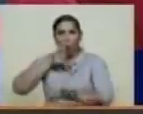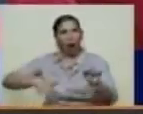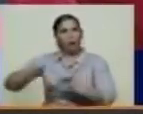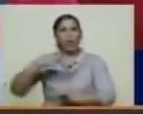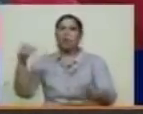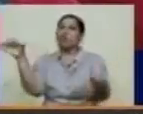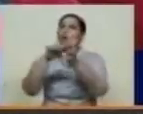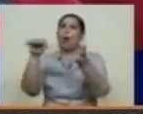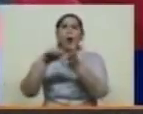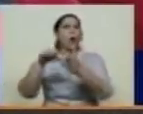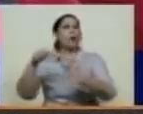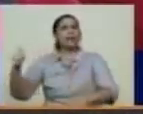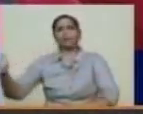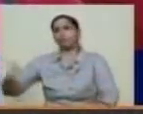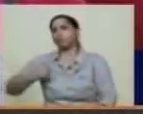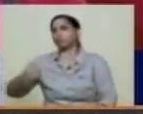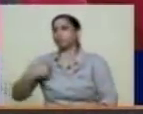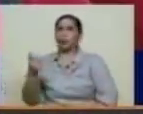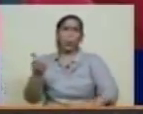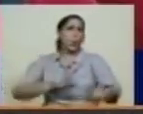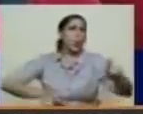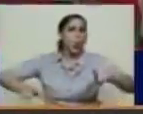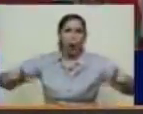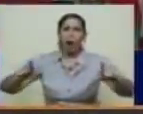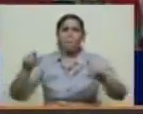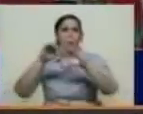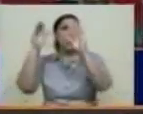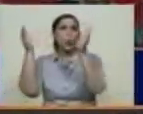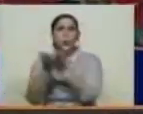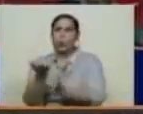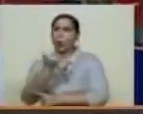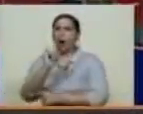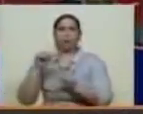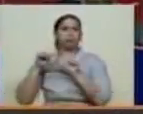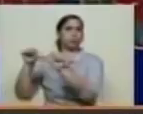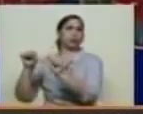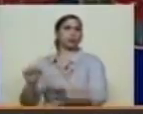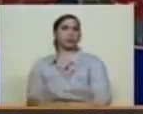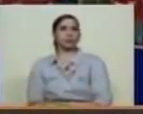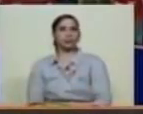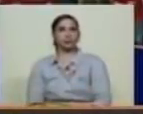donde sea que esté, en cualquier lugar del mundo que esté.